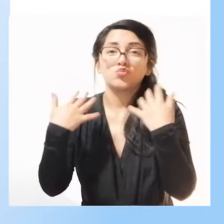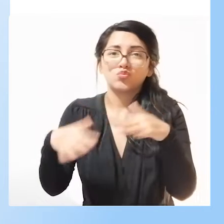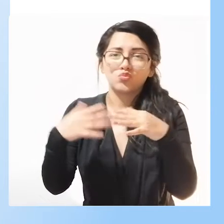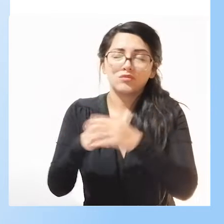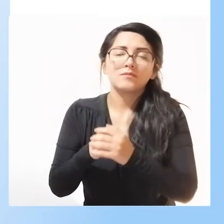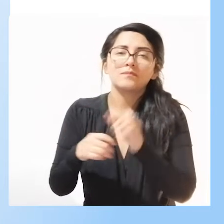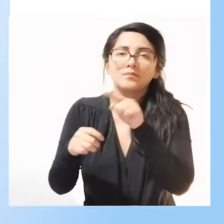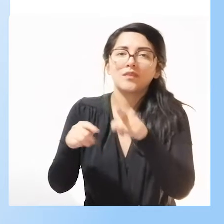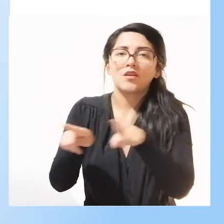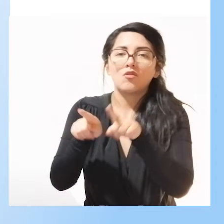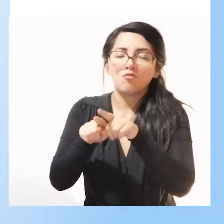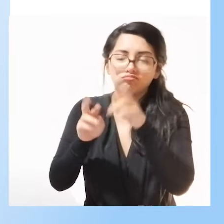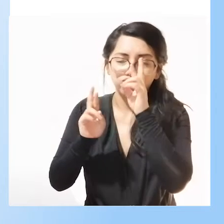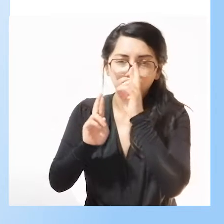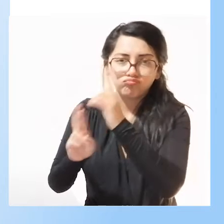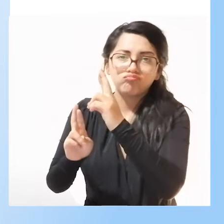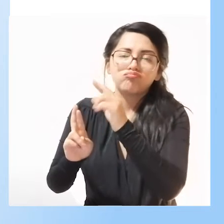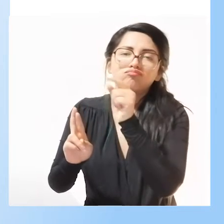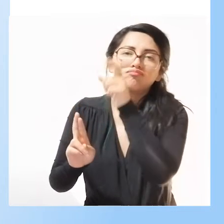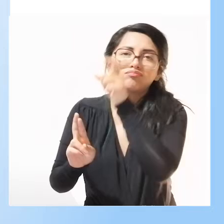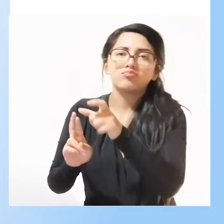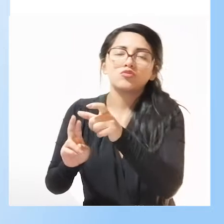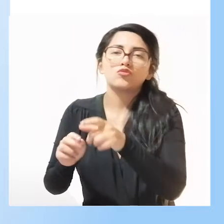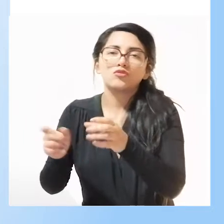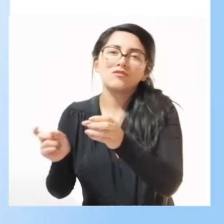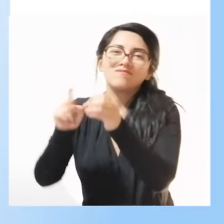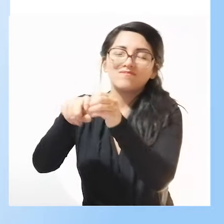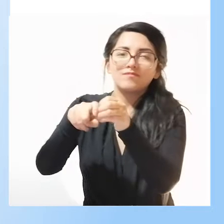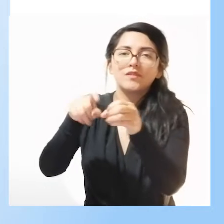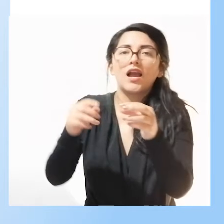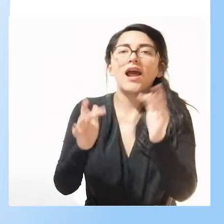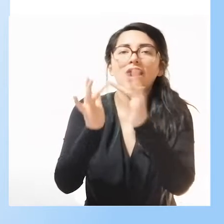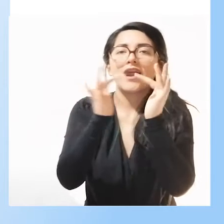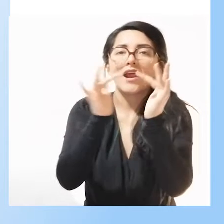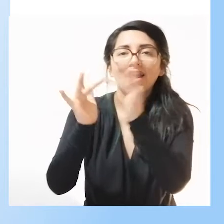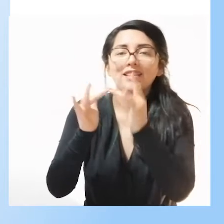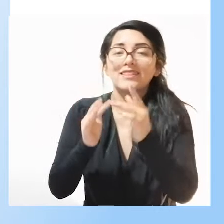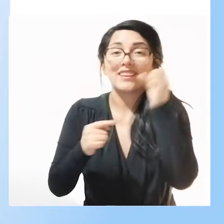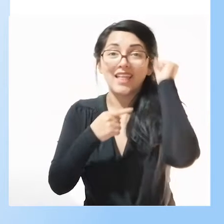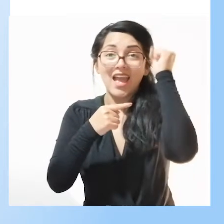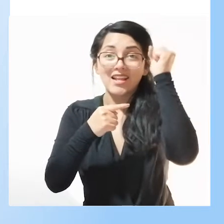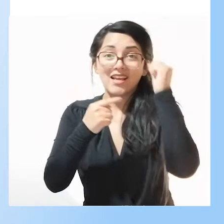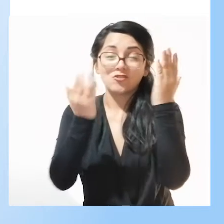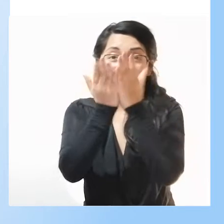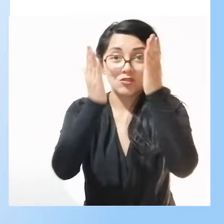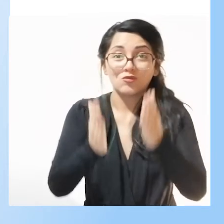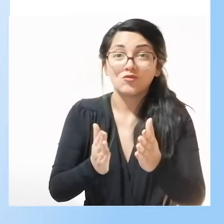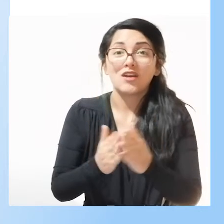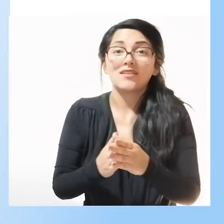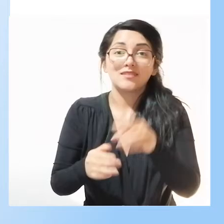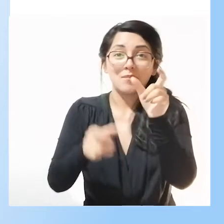miembro honorífico de la Red LACE, que es la Red Latinoamericana del Caribe por los Derechos de los Estudiantes Hospitalizados y en Tratamiento